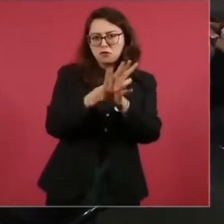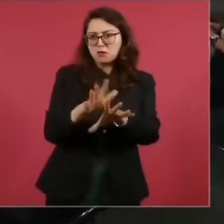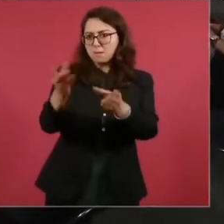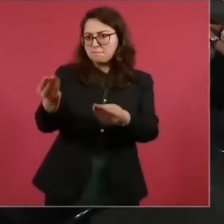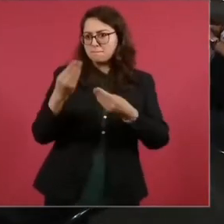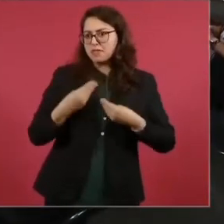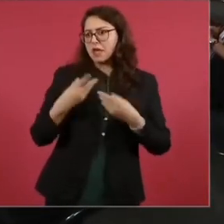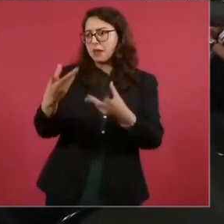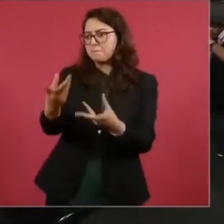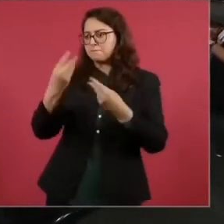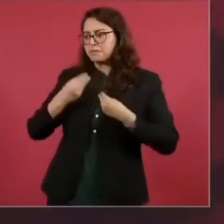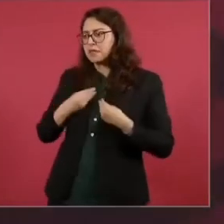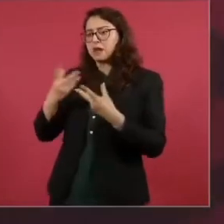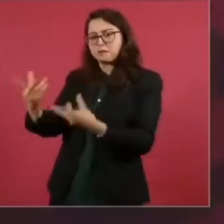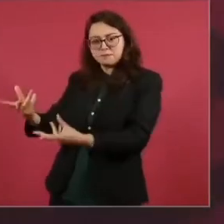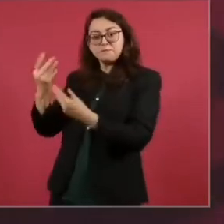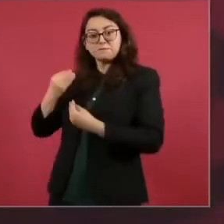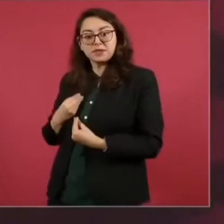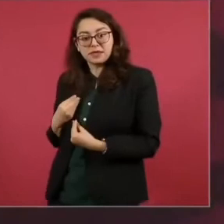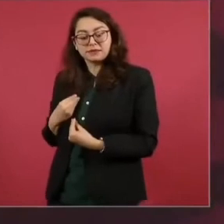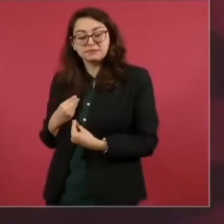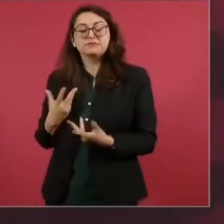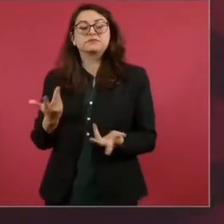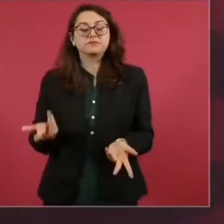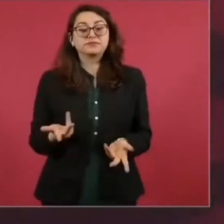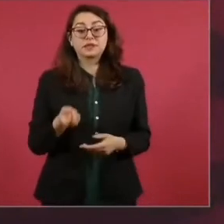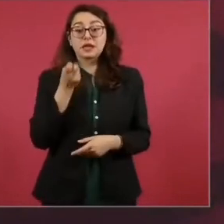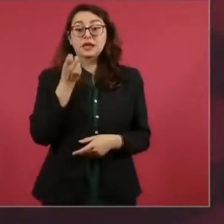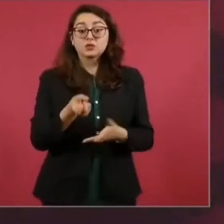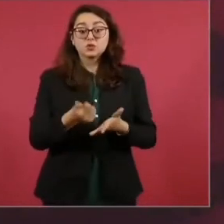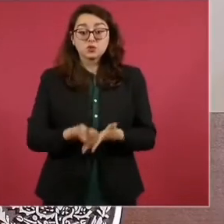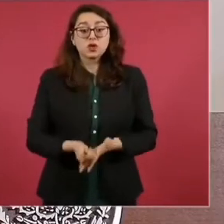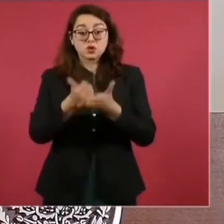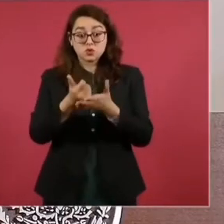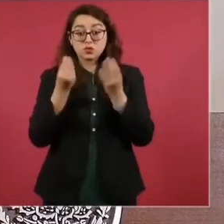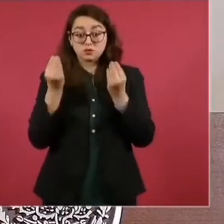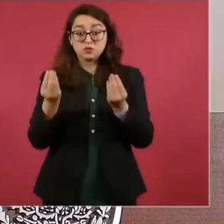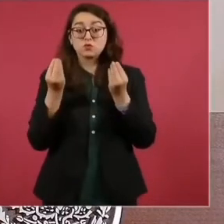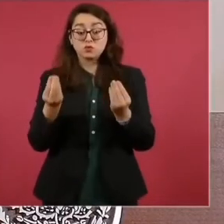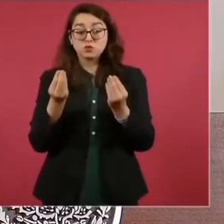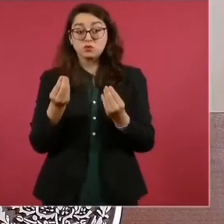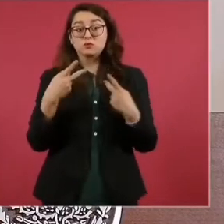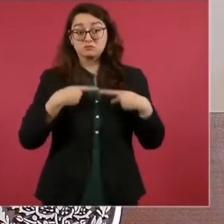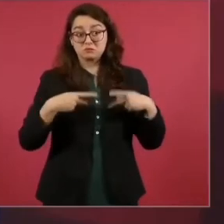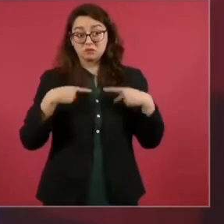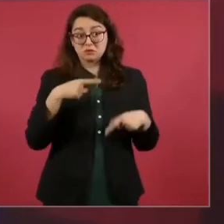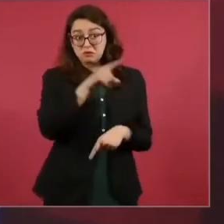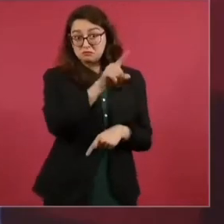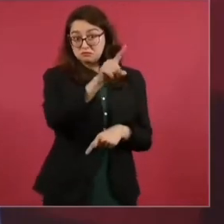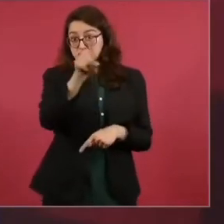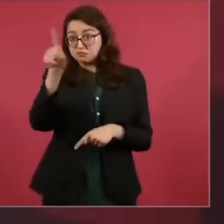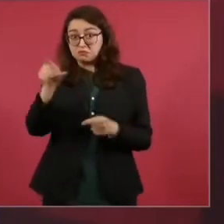y esto nos está ayudando. Y a esas personas les digo